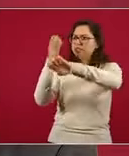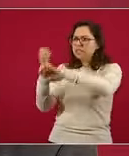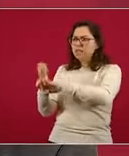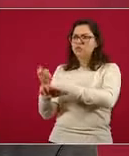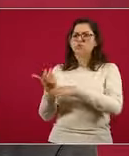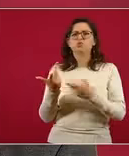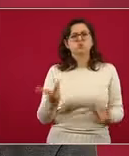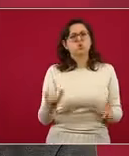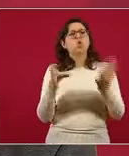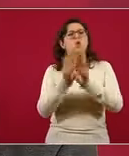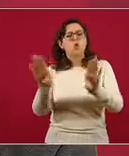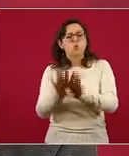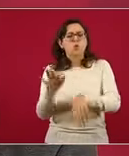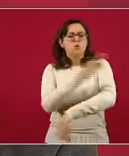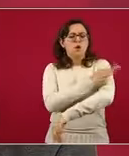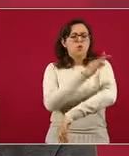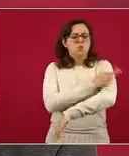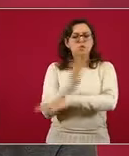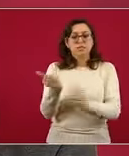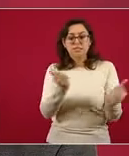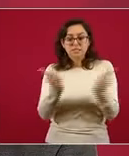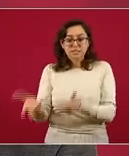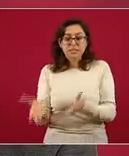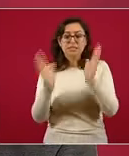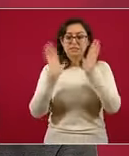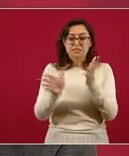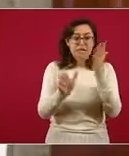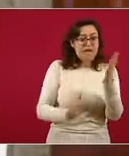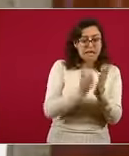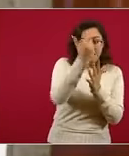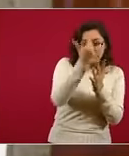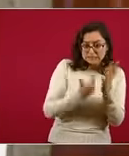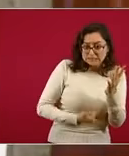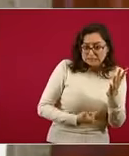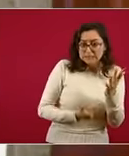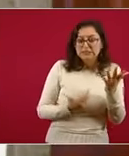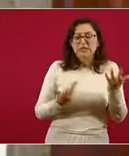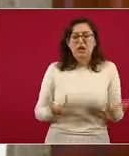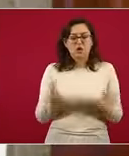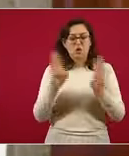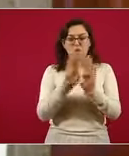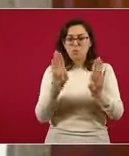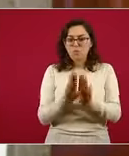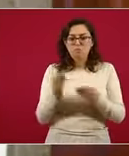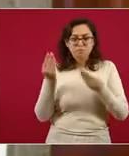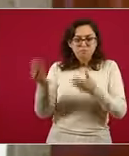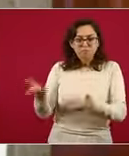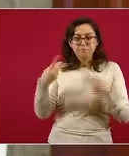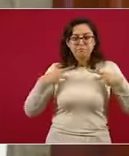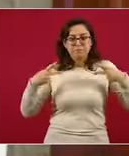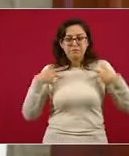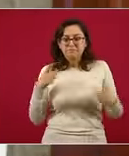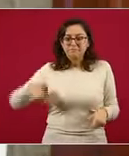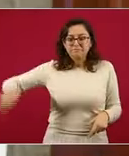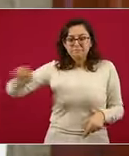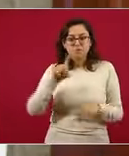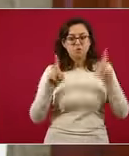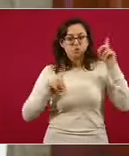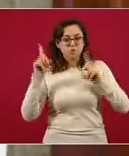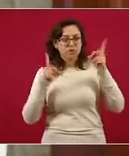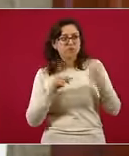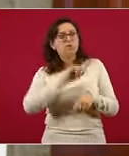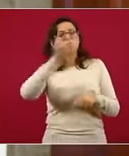a aplicarse la vacuna? O si ya tienen la lista para poder darla a la población, porque mucha población está preguntando, ¿y quiénes